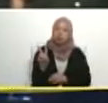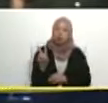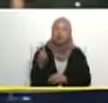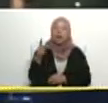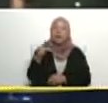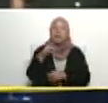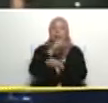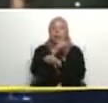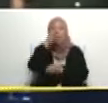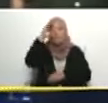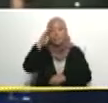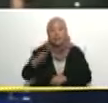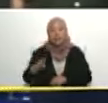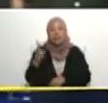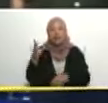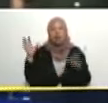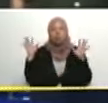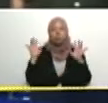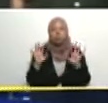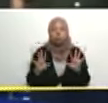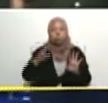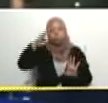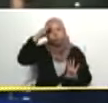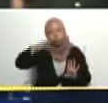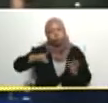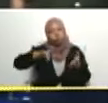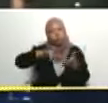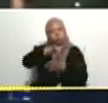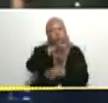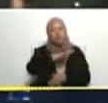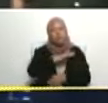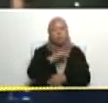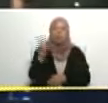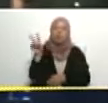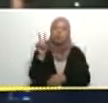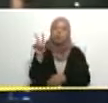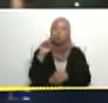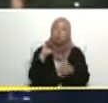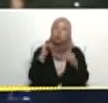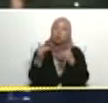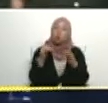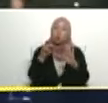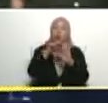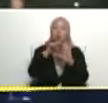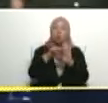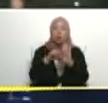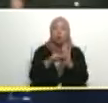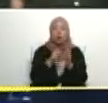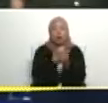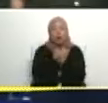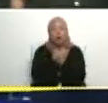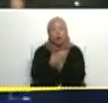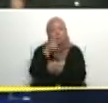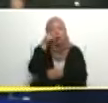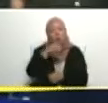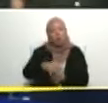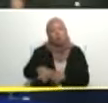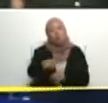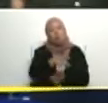de valores, de principios, una Fuerza Armada que ama al pueblo, que